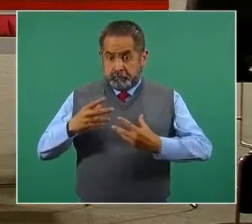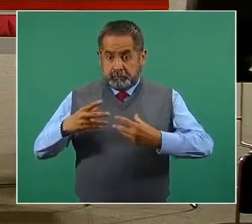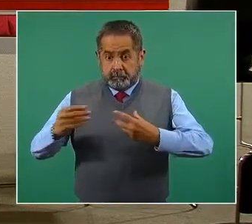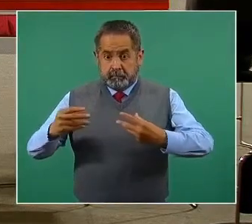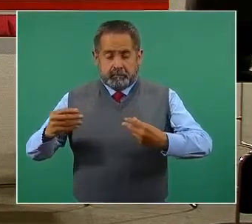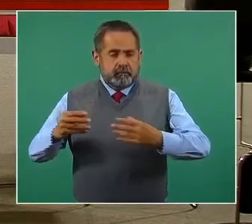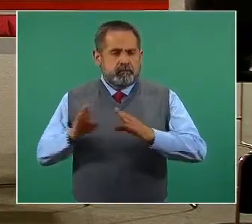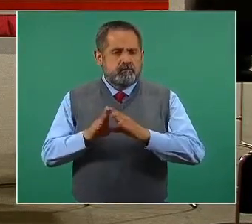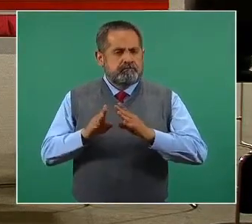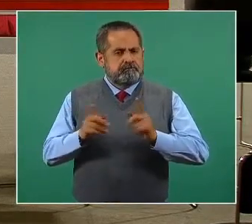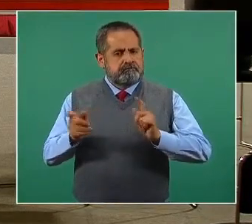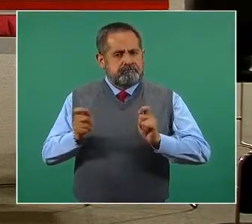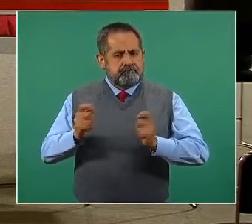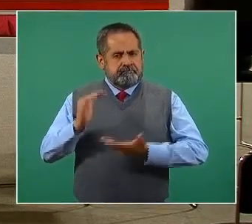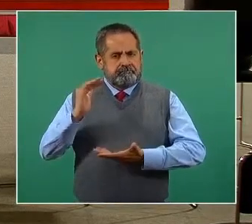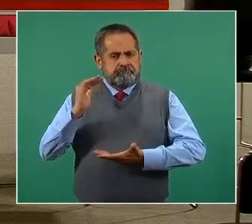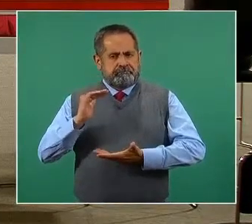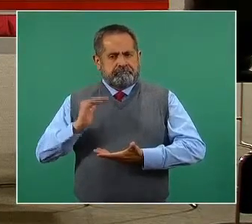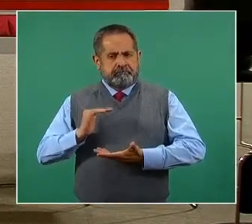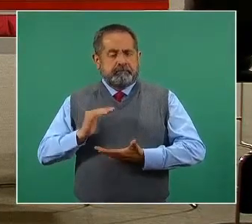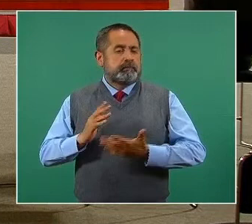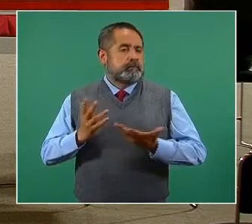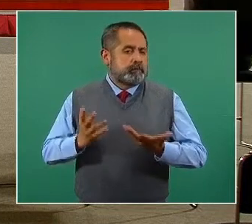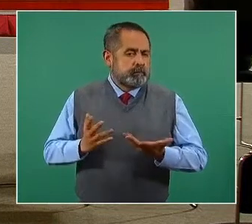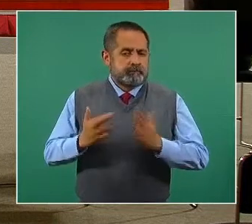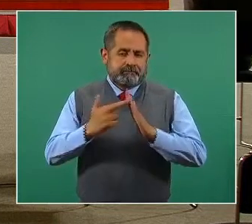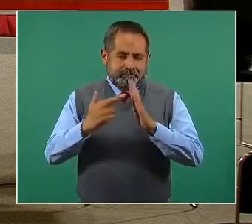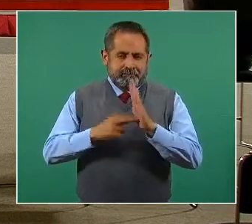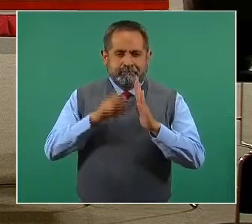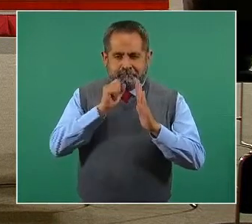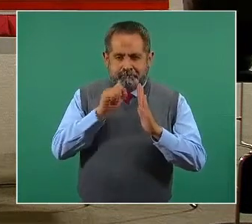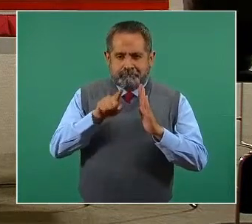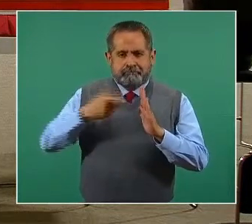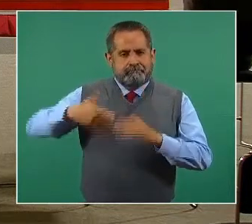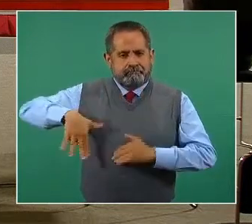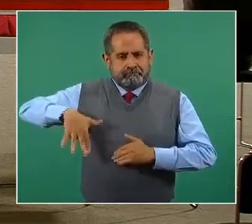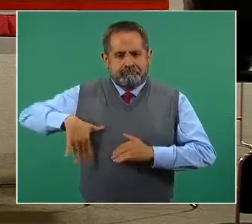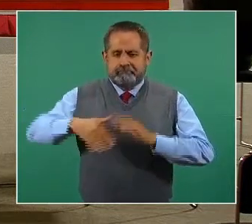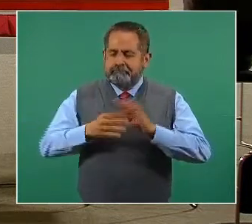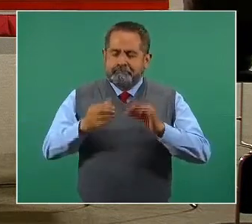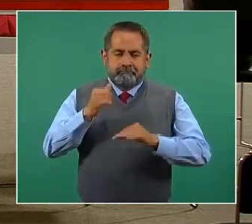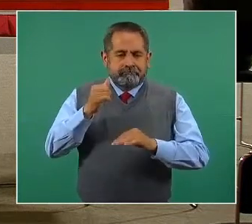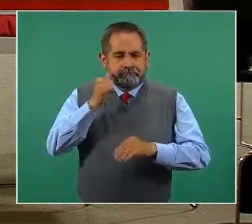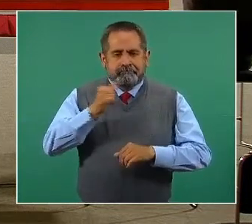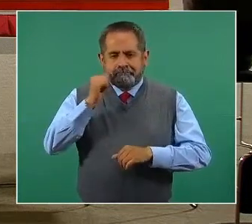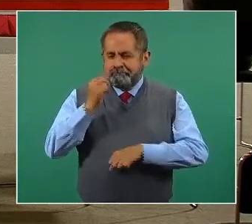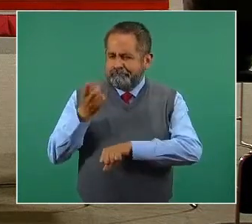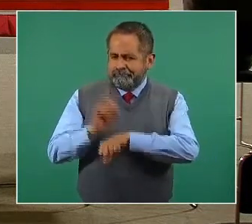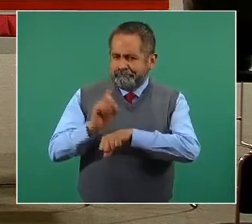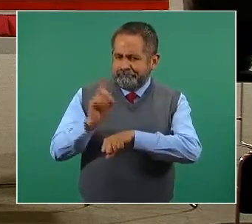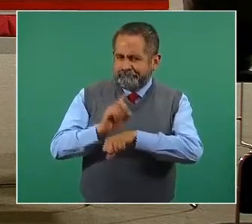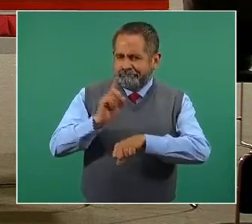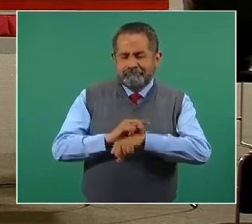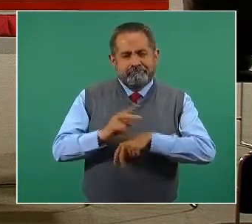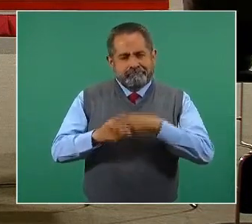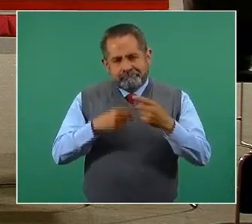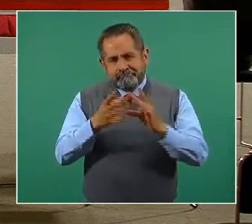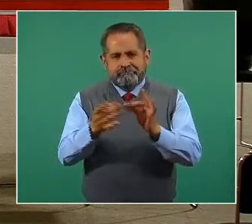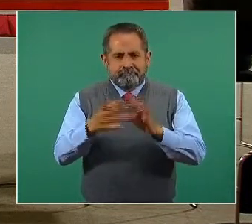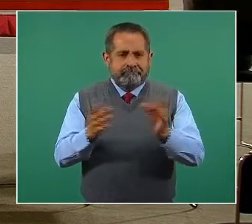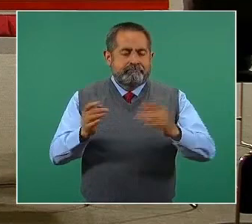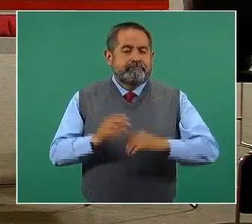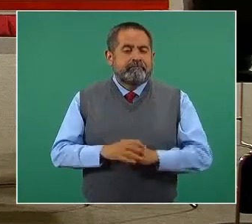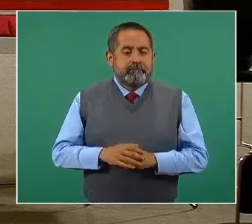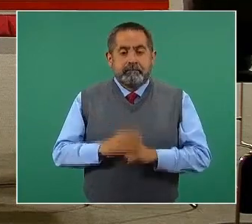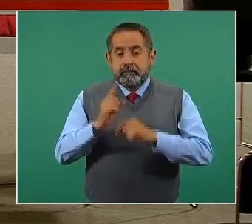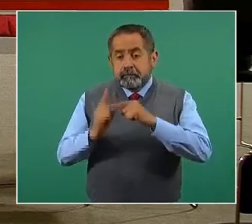logrando controlar con las medidas generales que acabo de mencionar y que mencionamos casi todos los días,